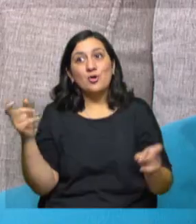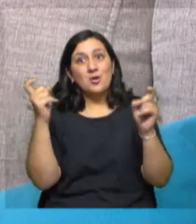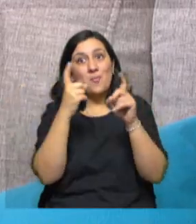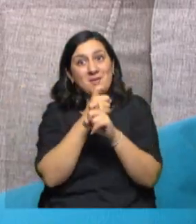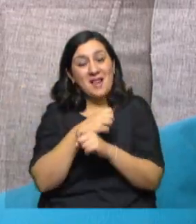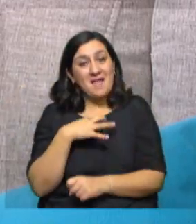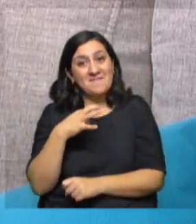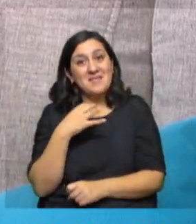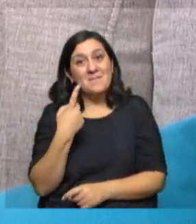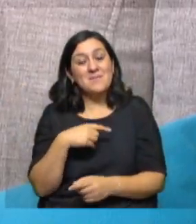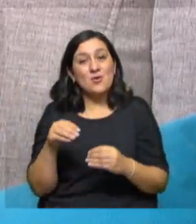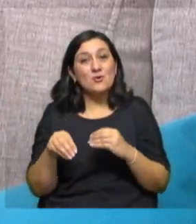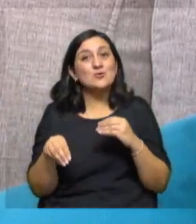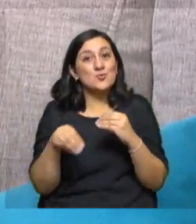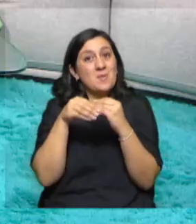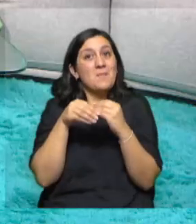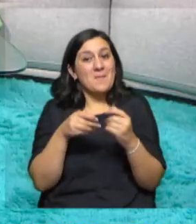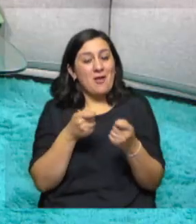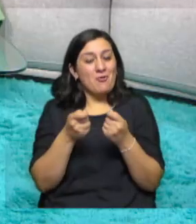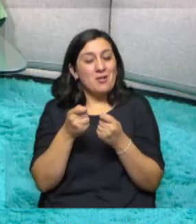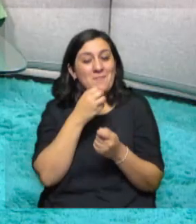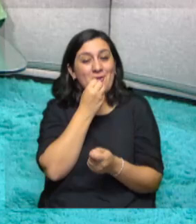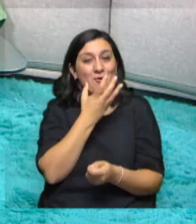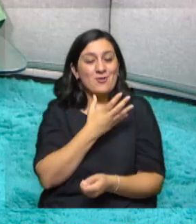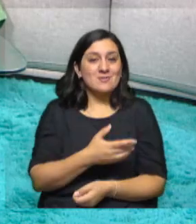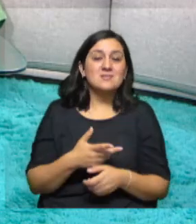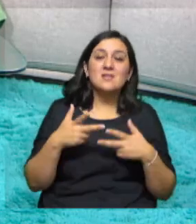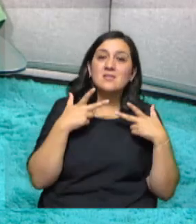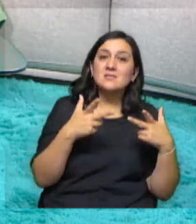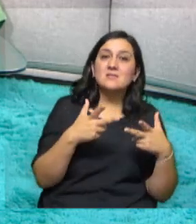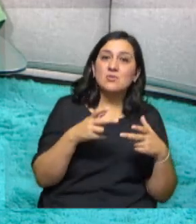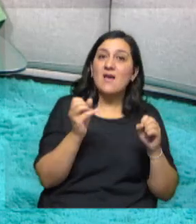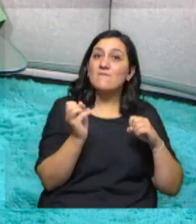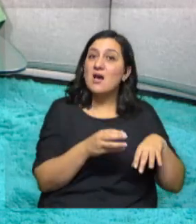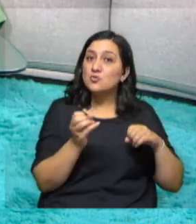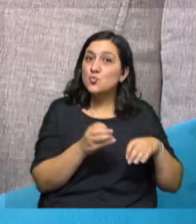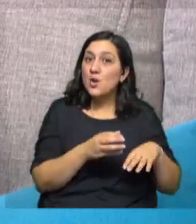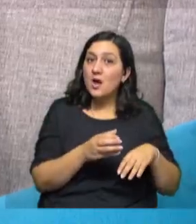sumamos para controlarlo mejor. Si te decimos la basura.